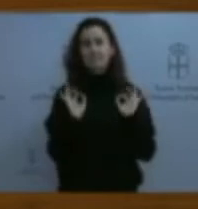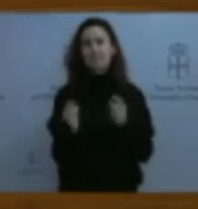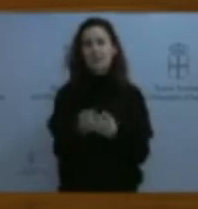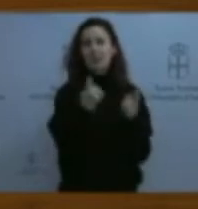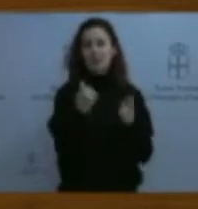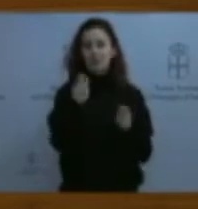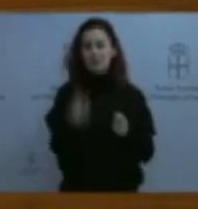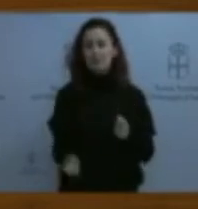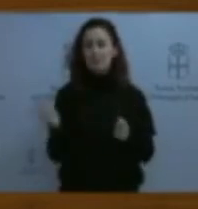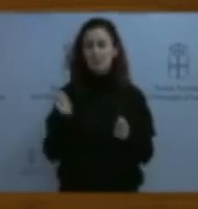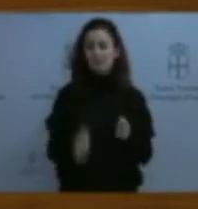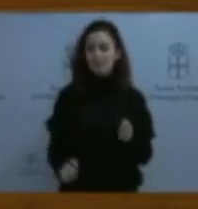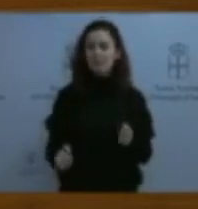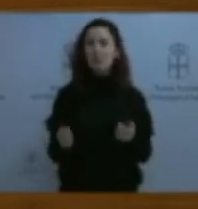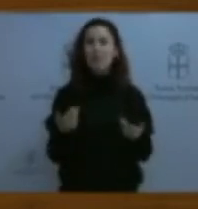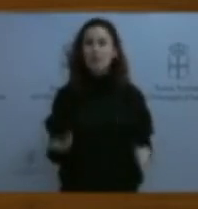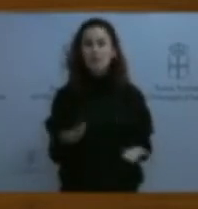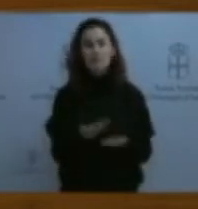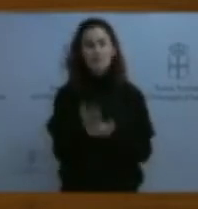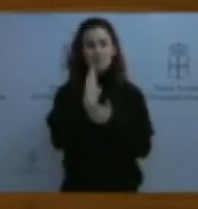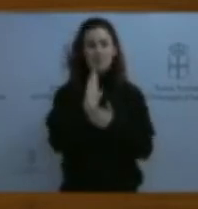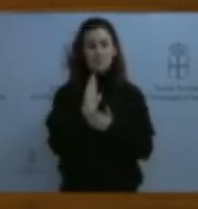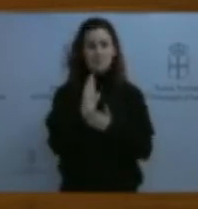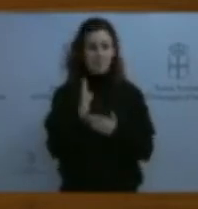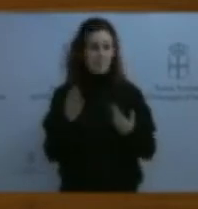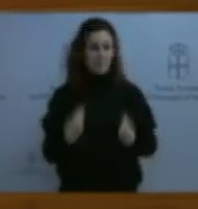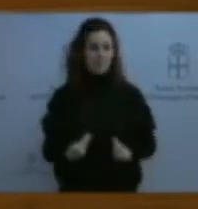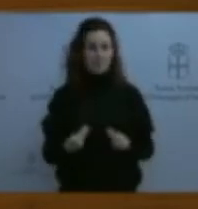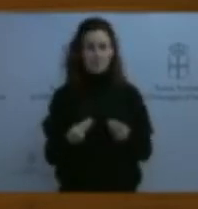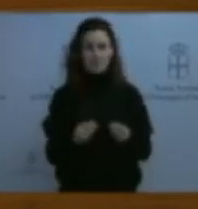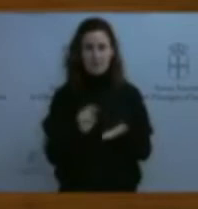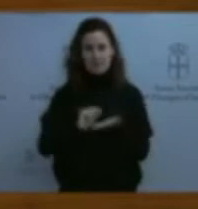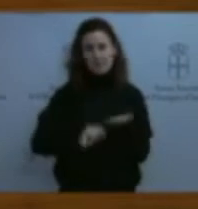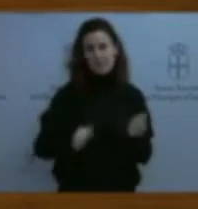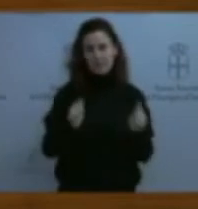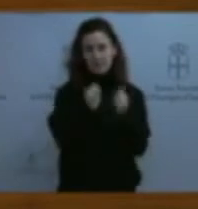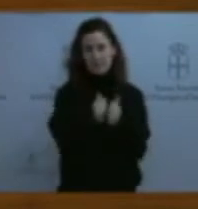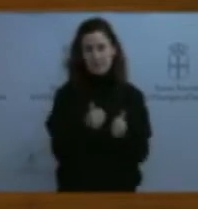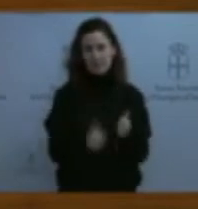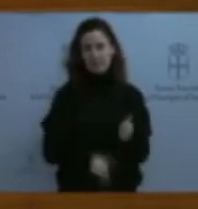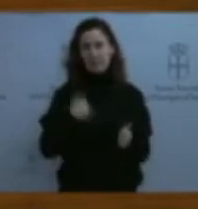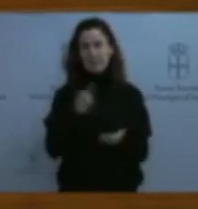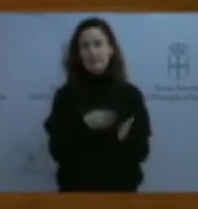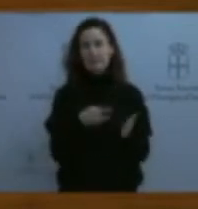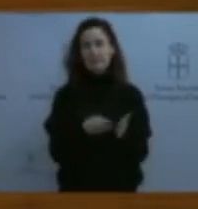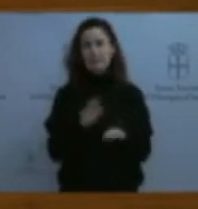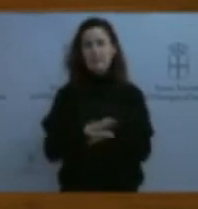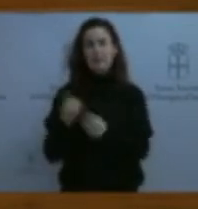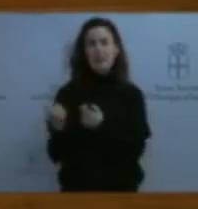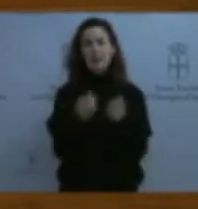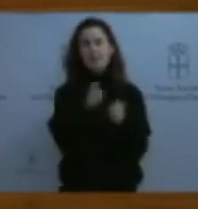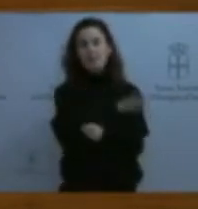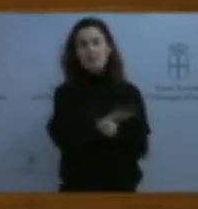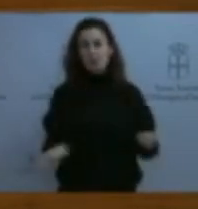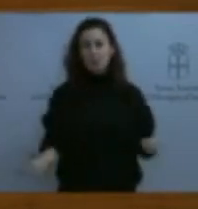así está planteado por parte de la Secretaría General Técnica la necesidad de cubrir este puesto. Y, por